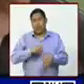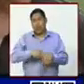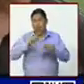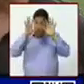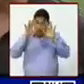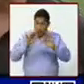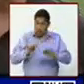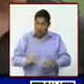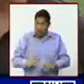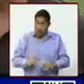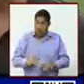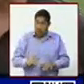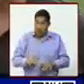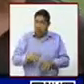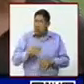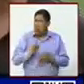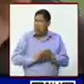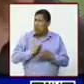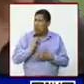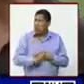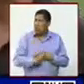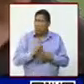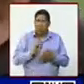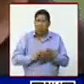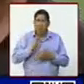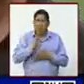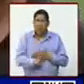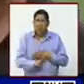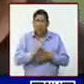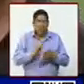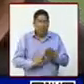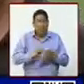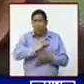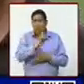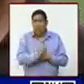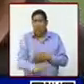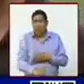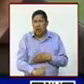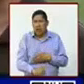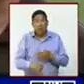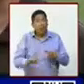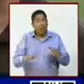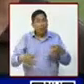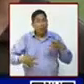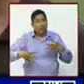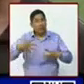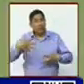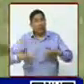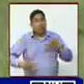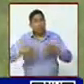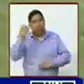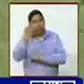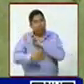lluvias en enero, febrero y marzo, cuando tenemos ya partidos internacionales.